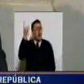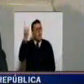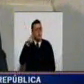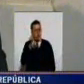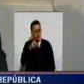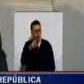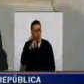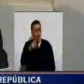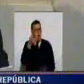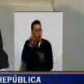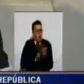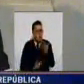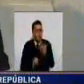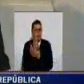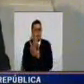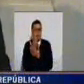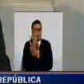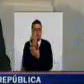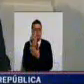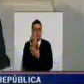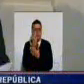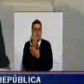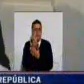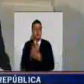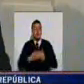esa póliza.